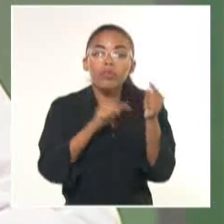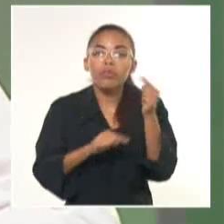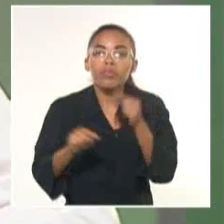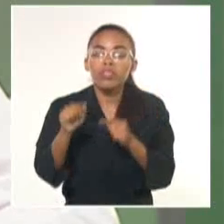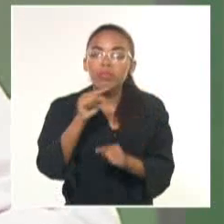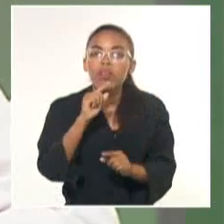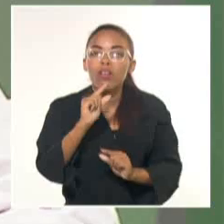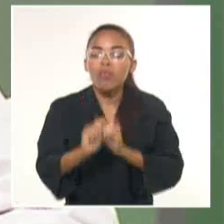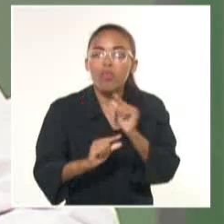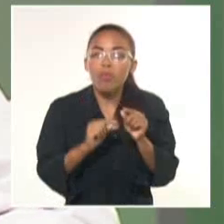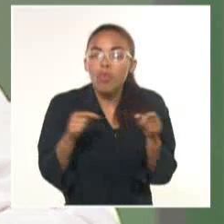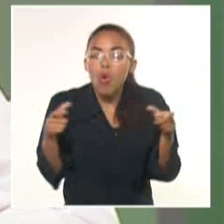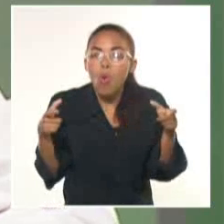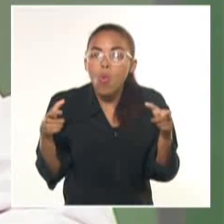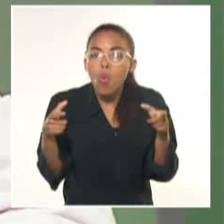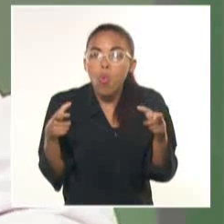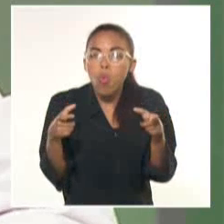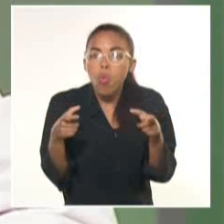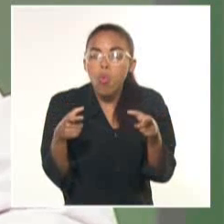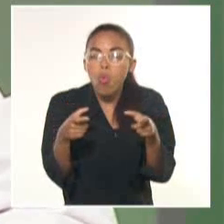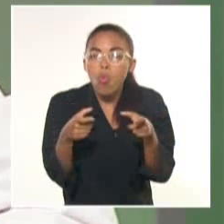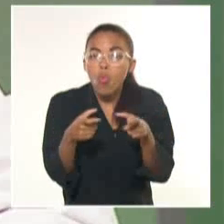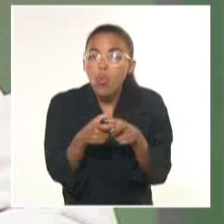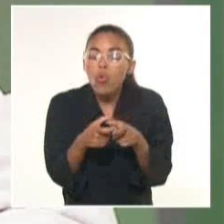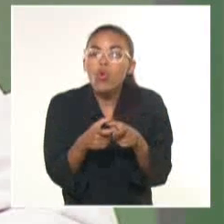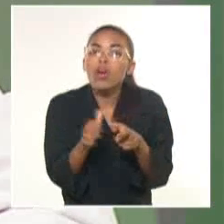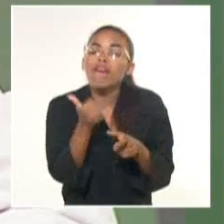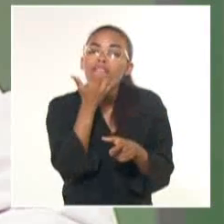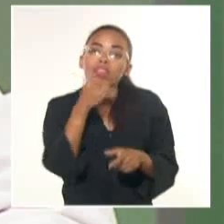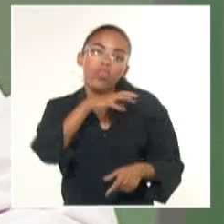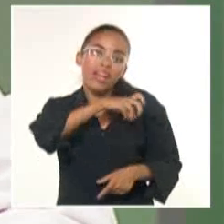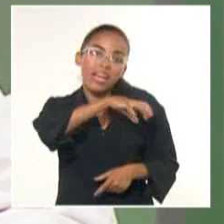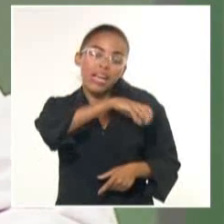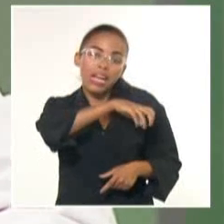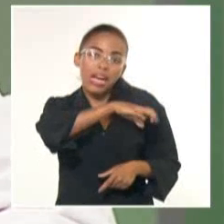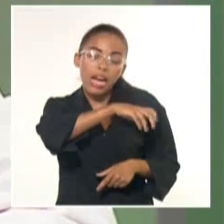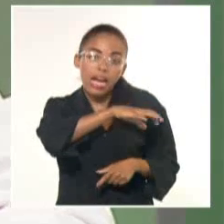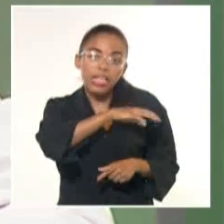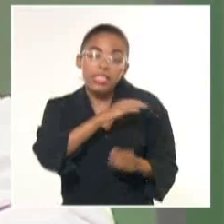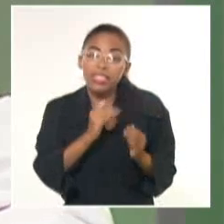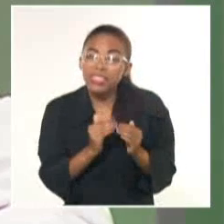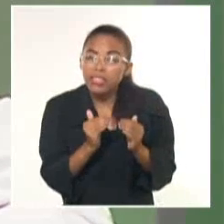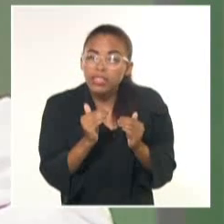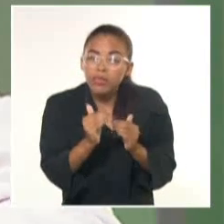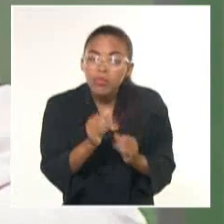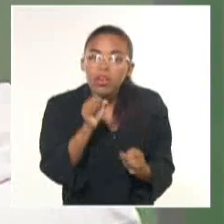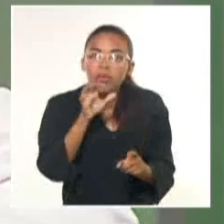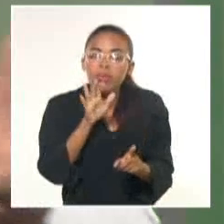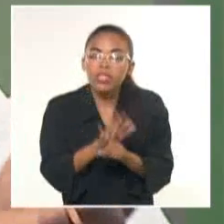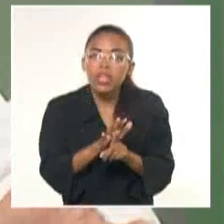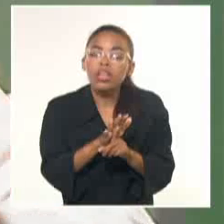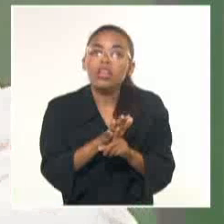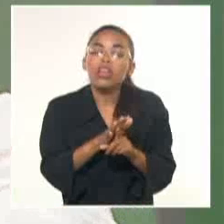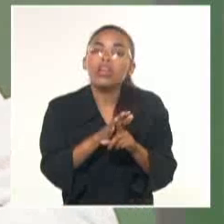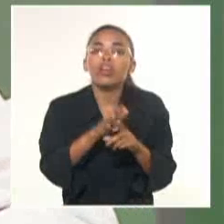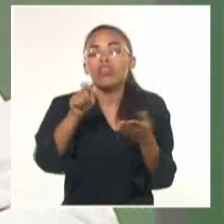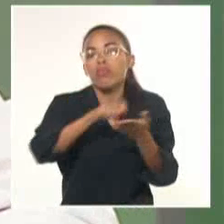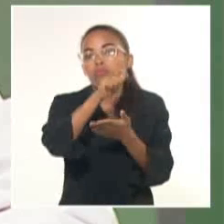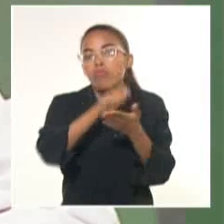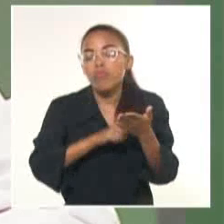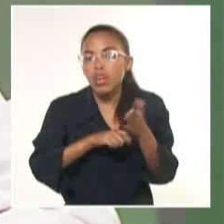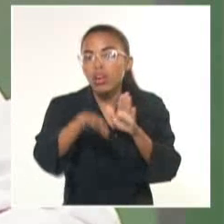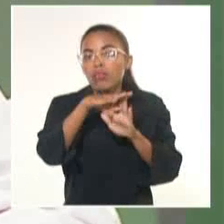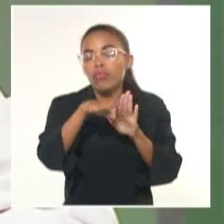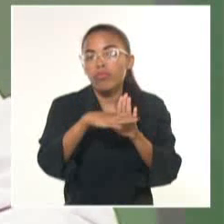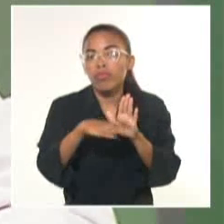disminuir la carga tumoral de la enfermedad y posteriormente comenzar el esquema de quimioterapia, si el paciente obviamente